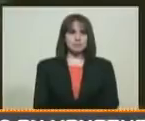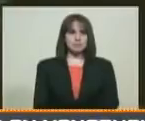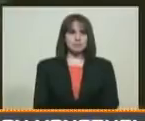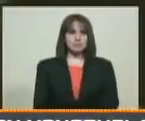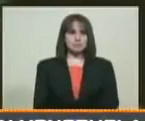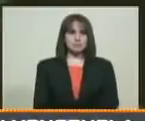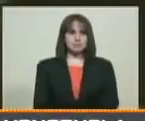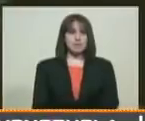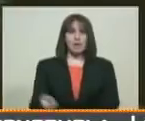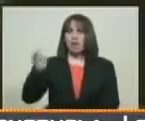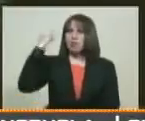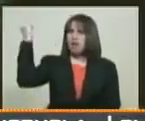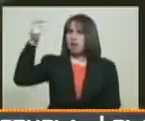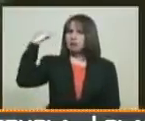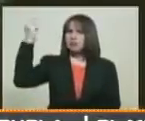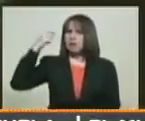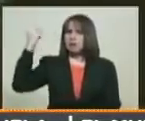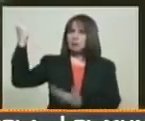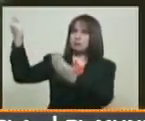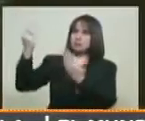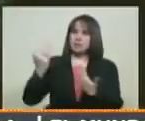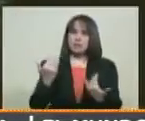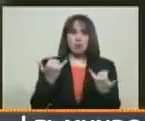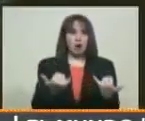salimos directo para el oriente